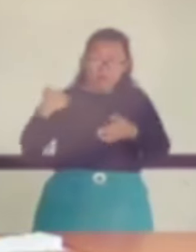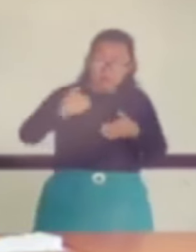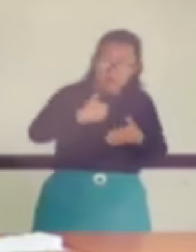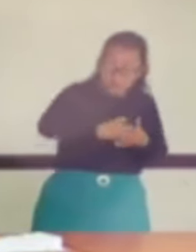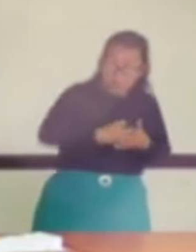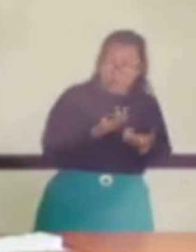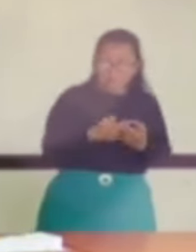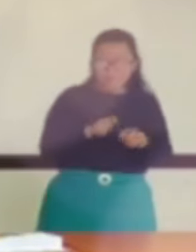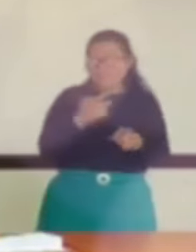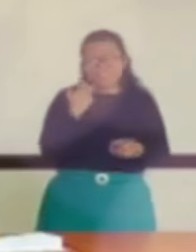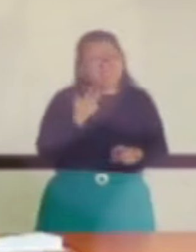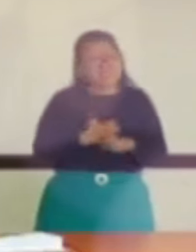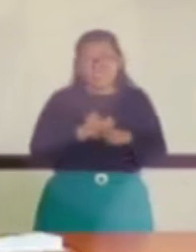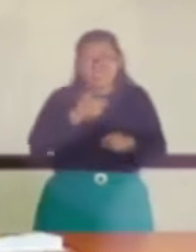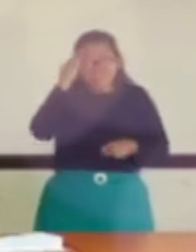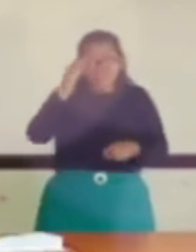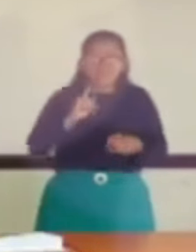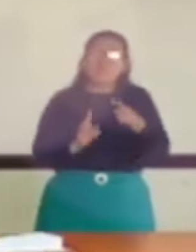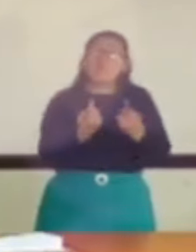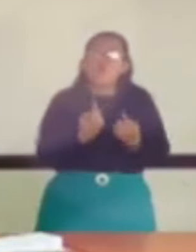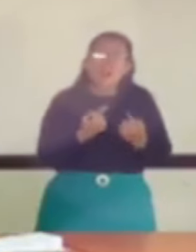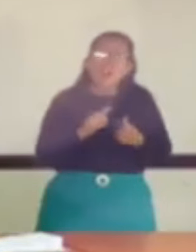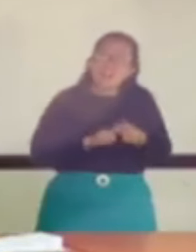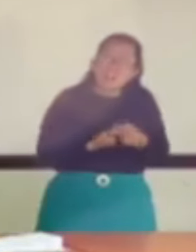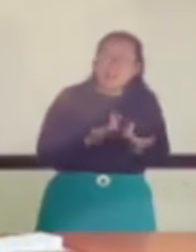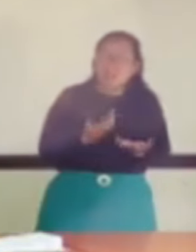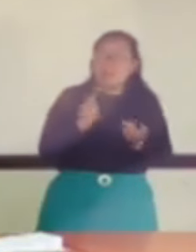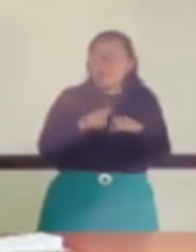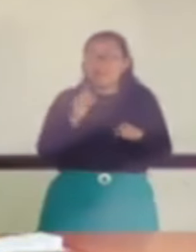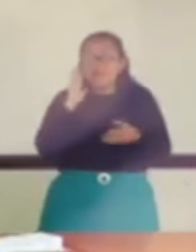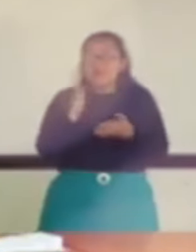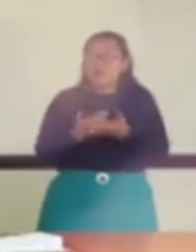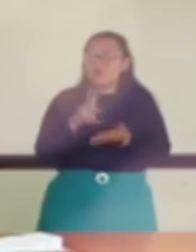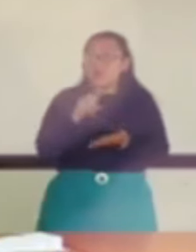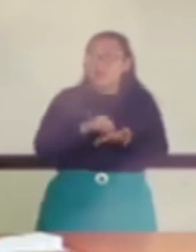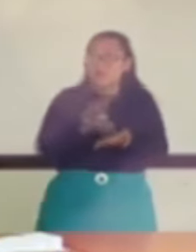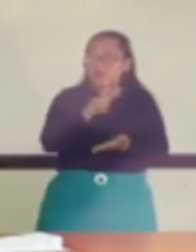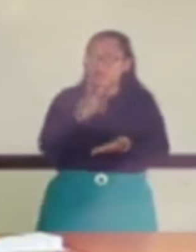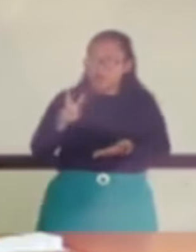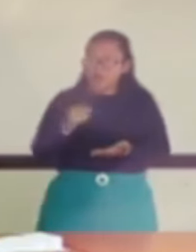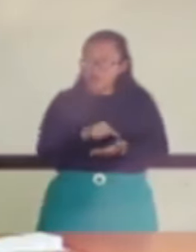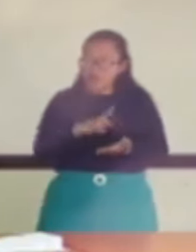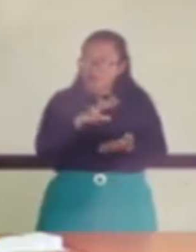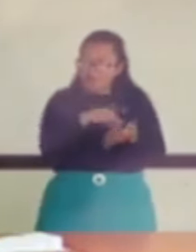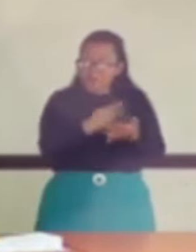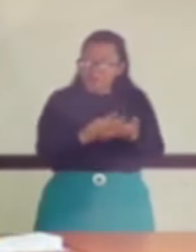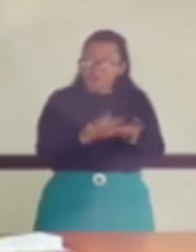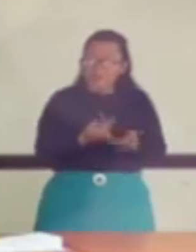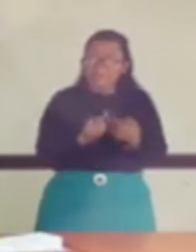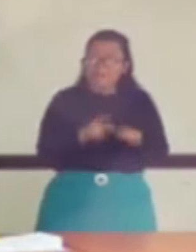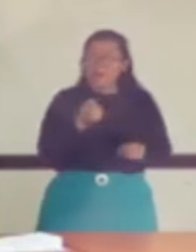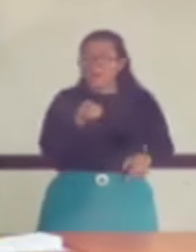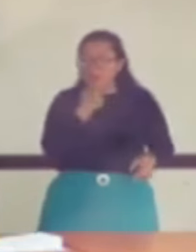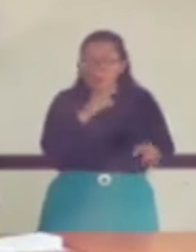saber, digamos, desde cuándo, pero podríamos tener eso como referencia, el último inventario. En cuanto a los medicamentos, es que hay